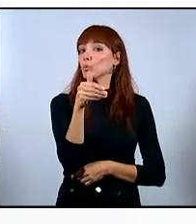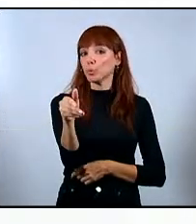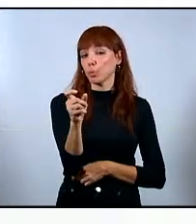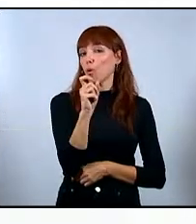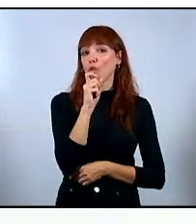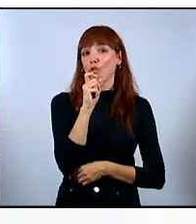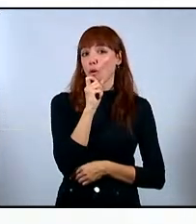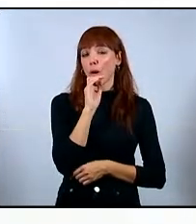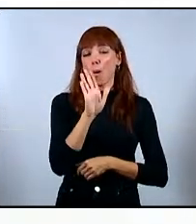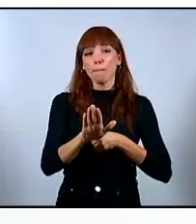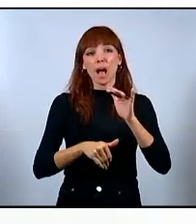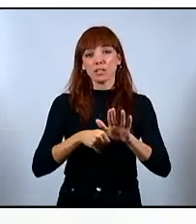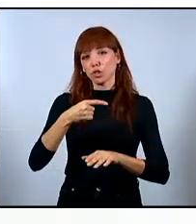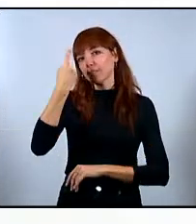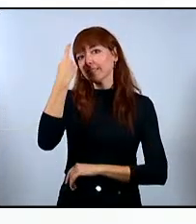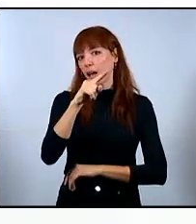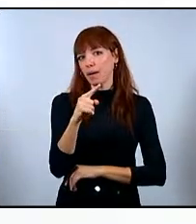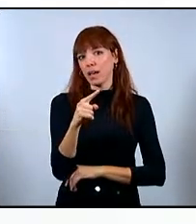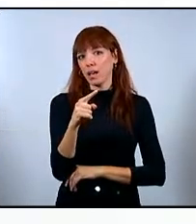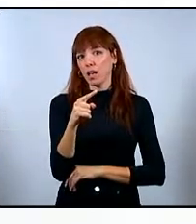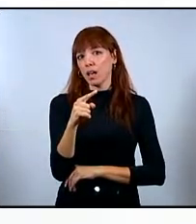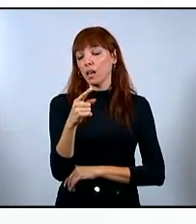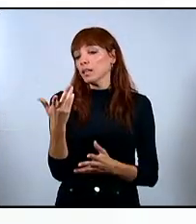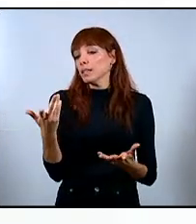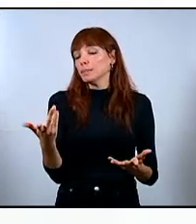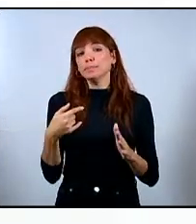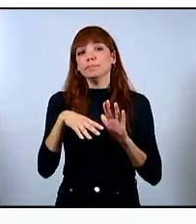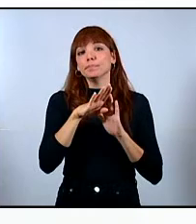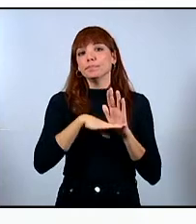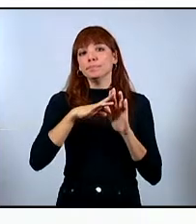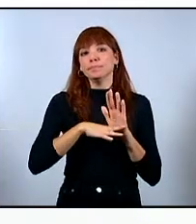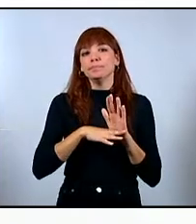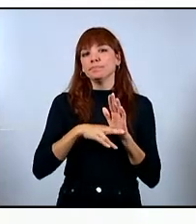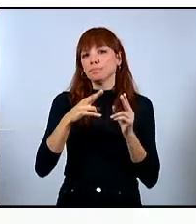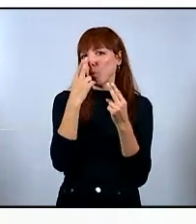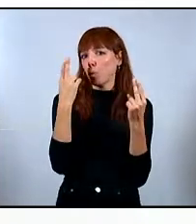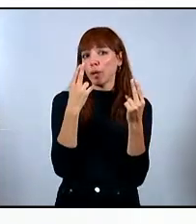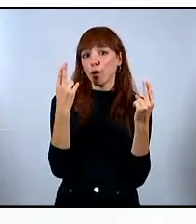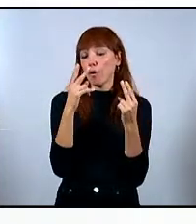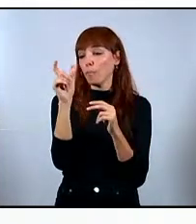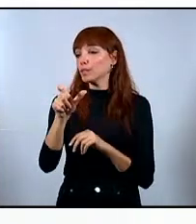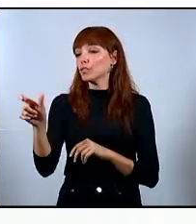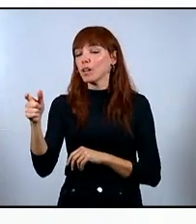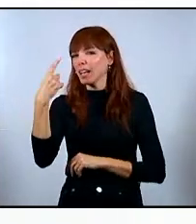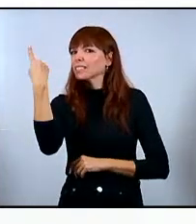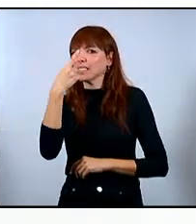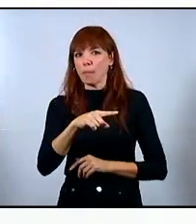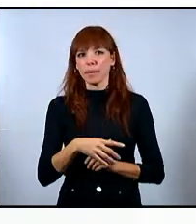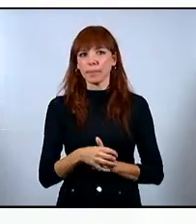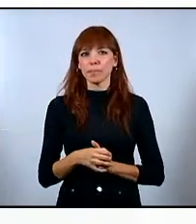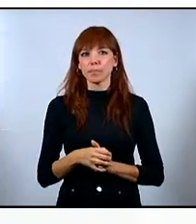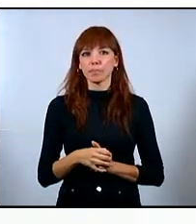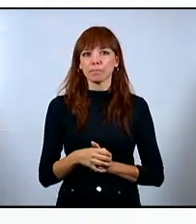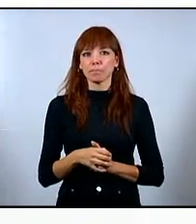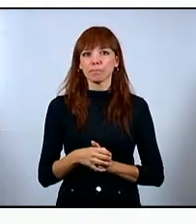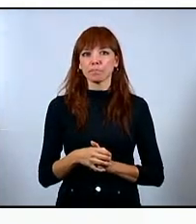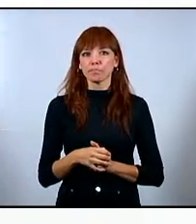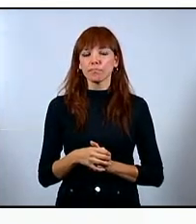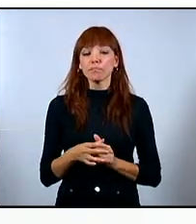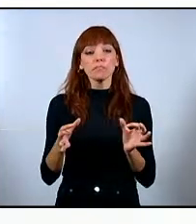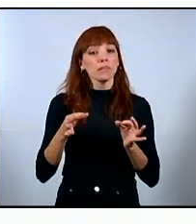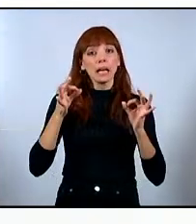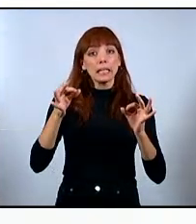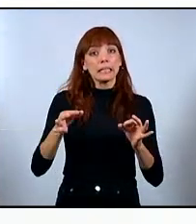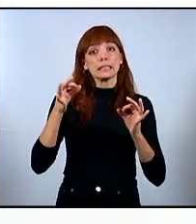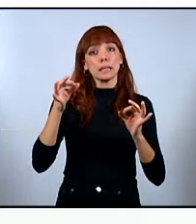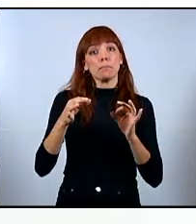el camino es público, lo sabe todo el mundo, es nuestro programa de gobierno y nuestro acuerdo de gobernabilidad. Y siempre que transitemos por